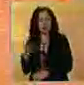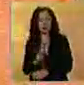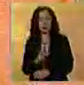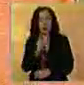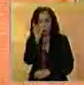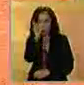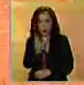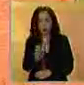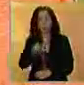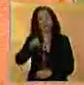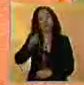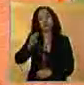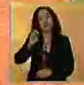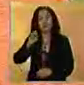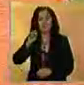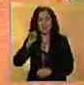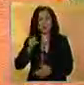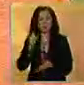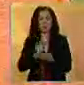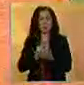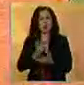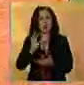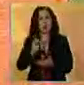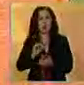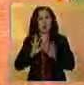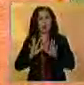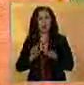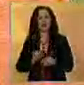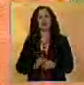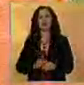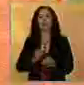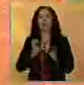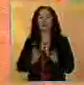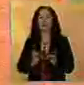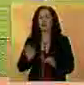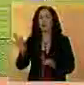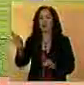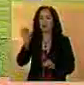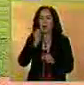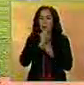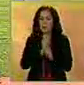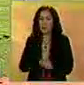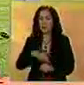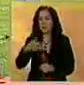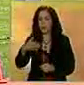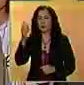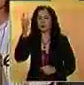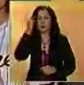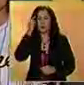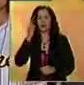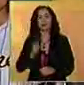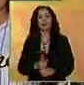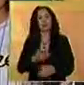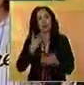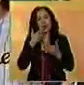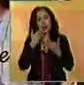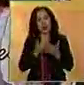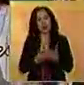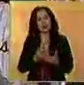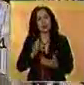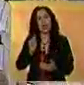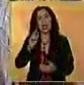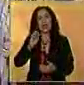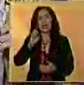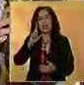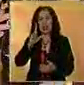uno jugador de posición. Ya tenemos confirmada 9 de los 10, el otro importado lo esperamos confirmar en los próximos días. Ariel, muchísimas gracias por tu